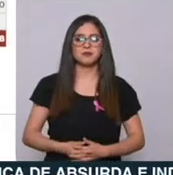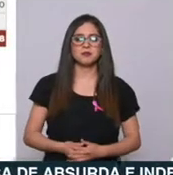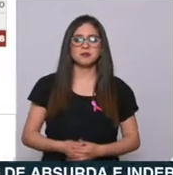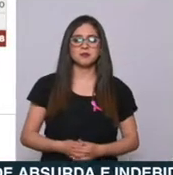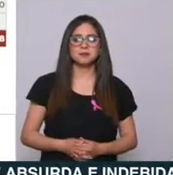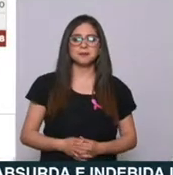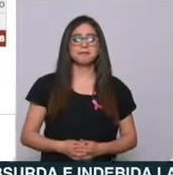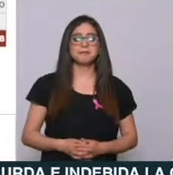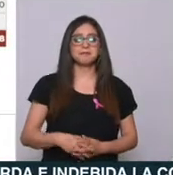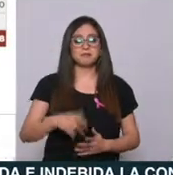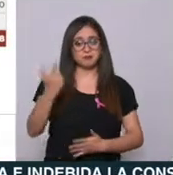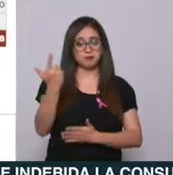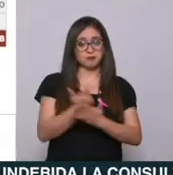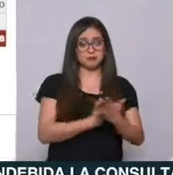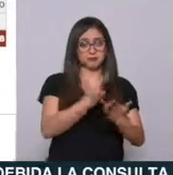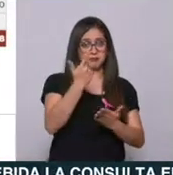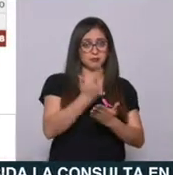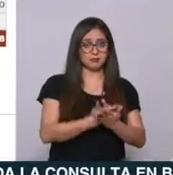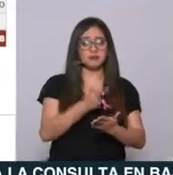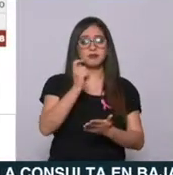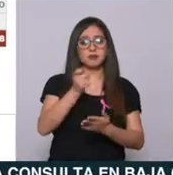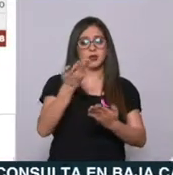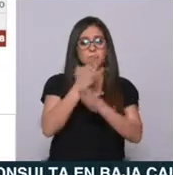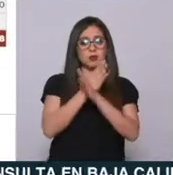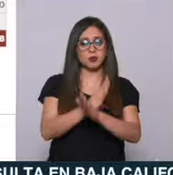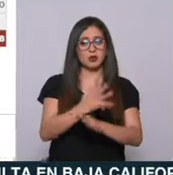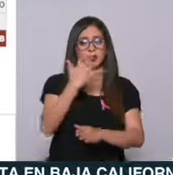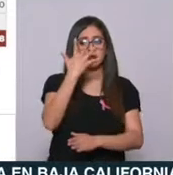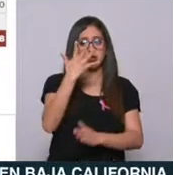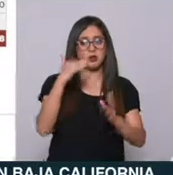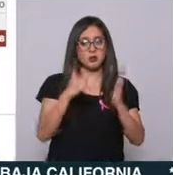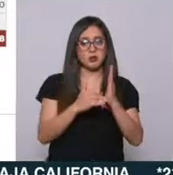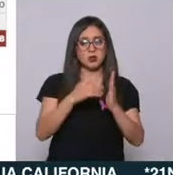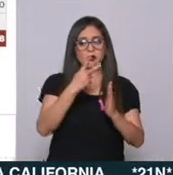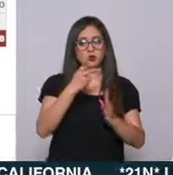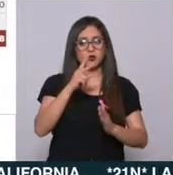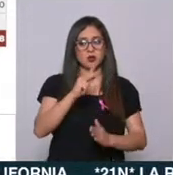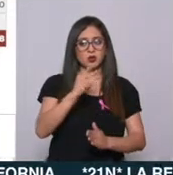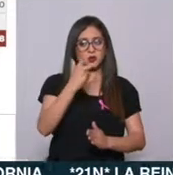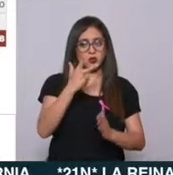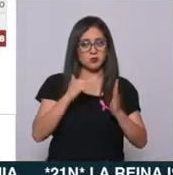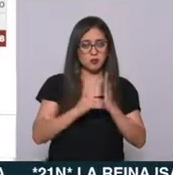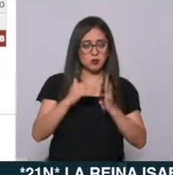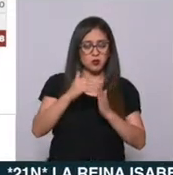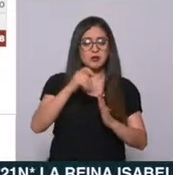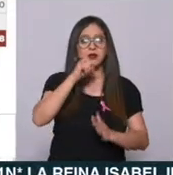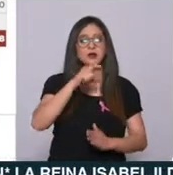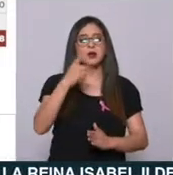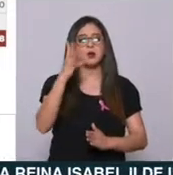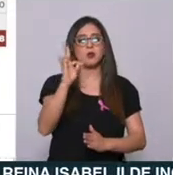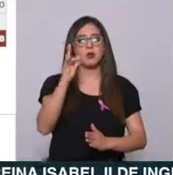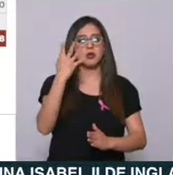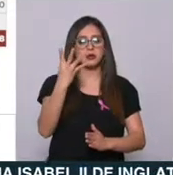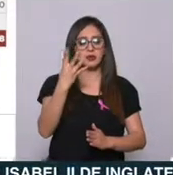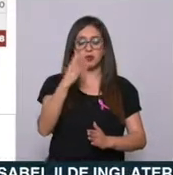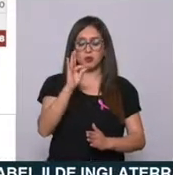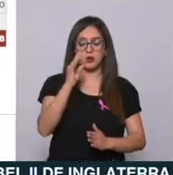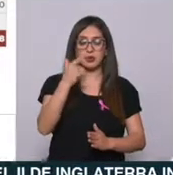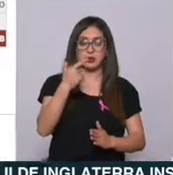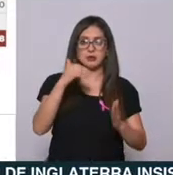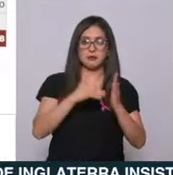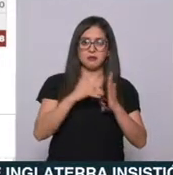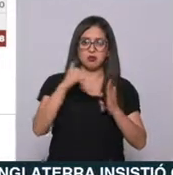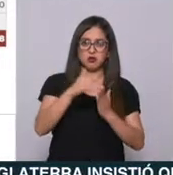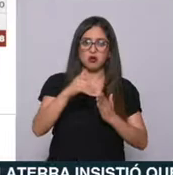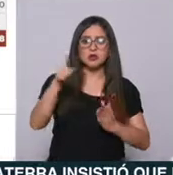bloqueadas que ascienden a 5,182 millones de pesos y 47 millones de dólares. En la